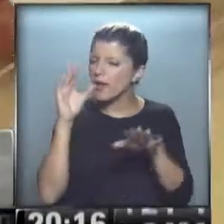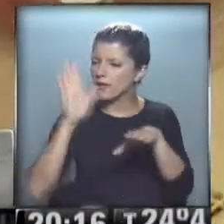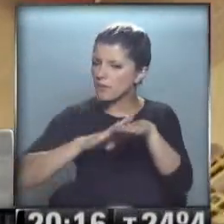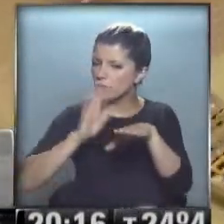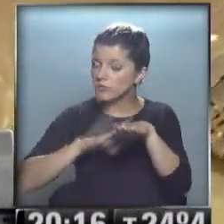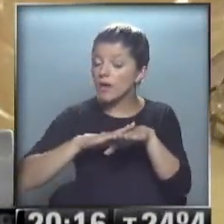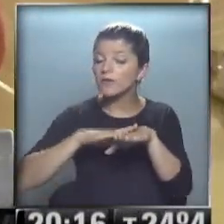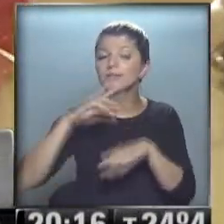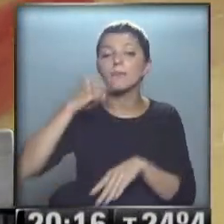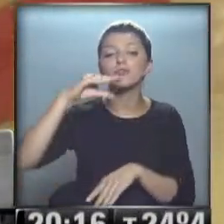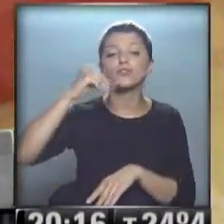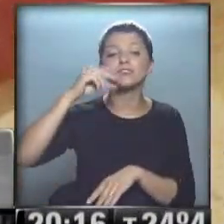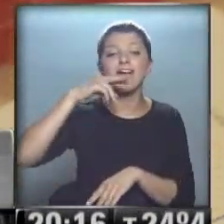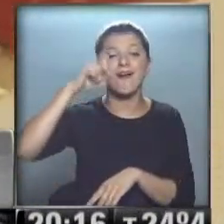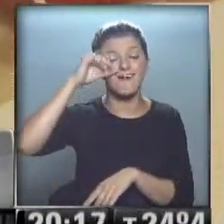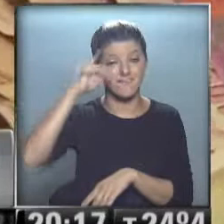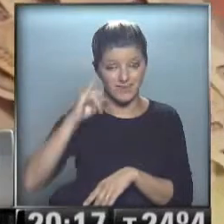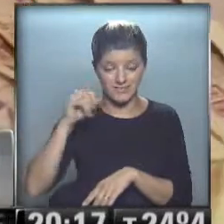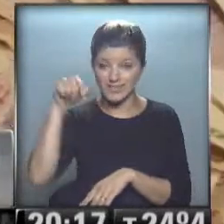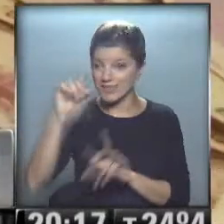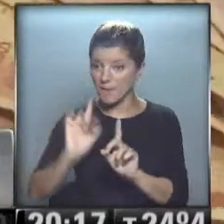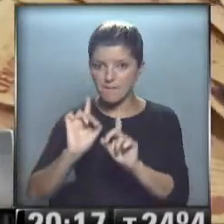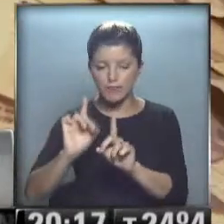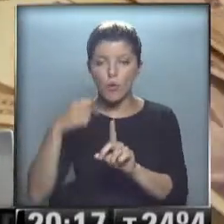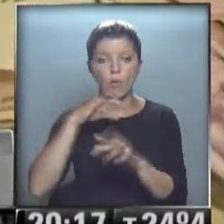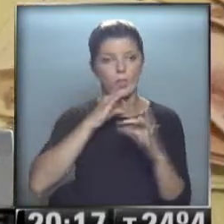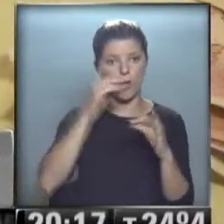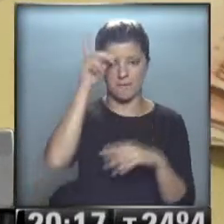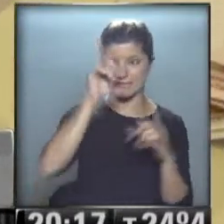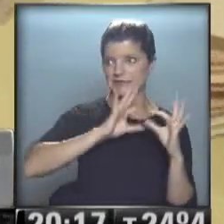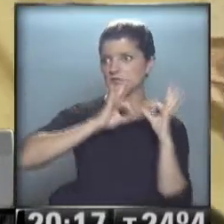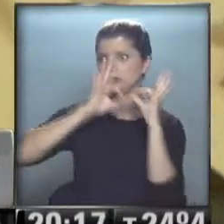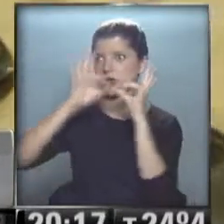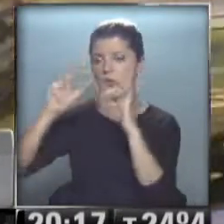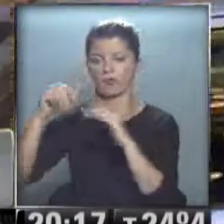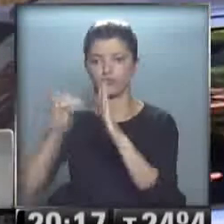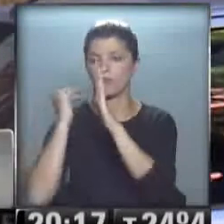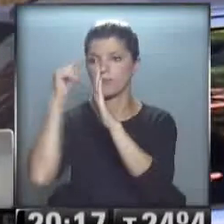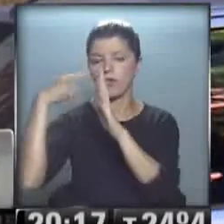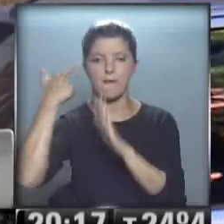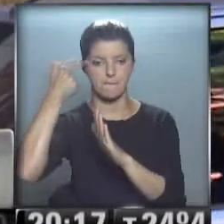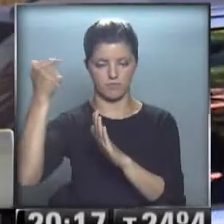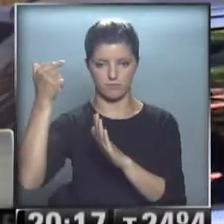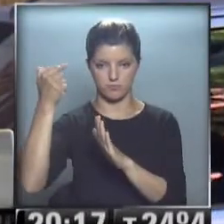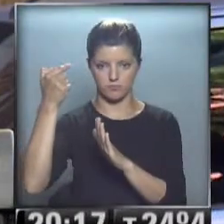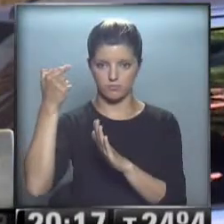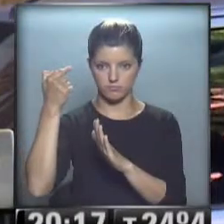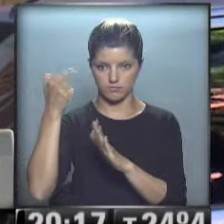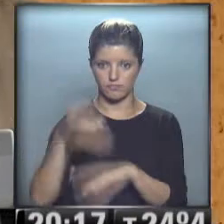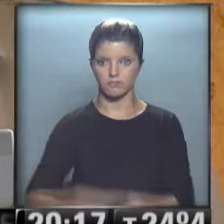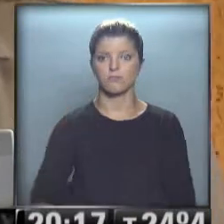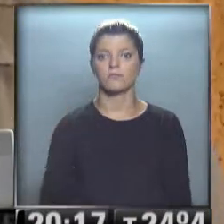Chávez, quien se suicidó cuando la policía llegó a su departamento del barrio porteño de Belgrano con la orden de